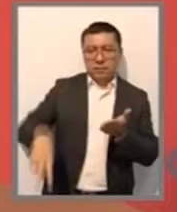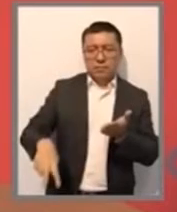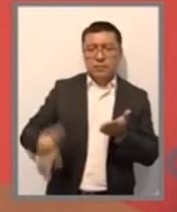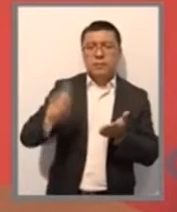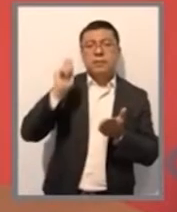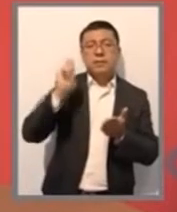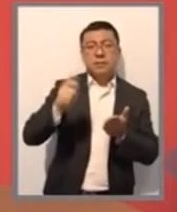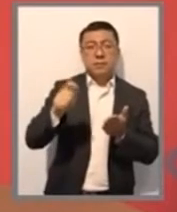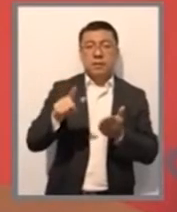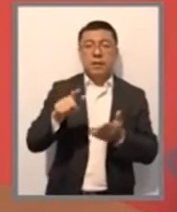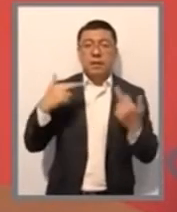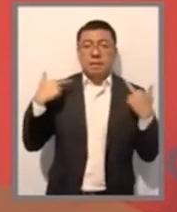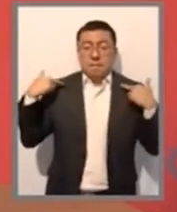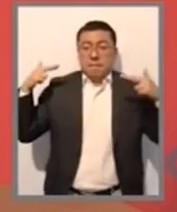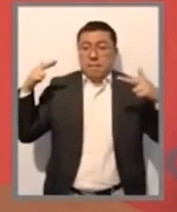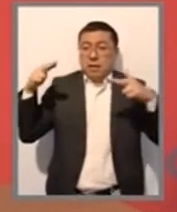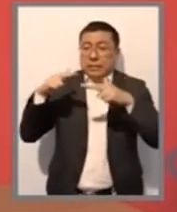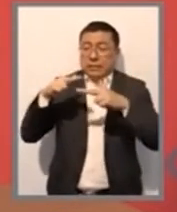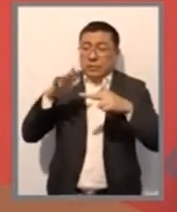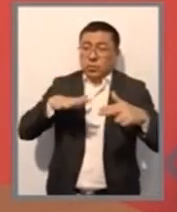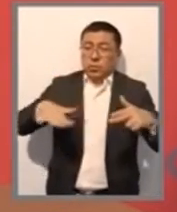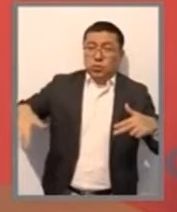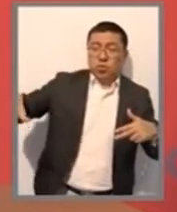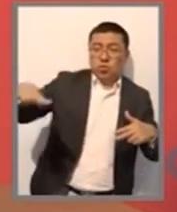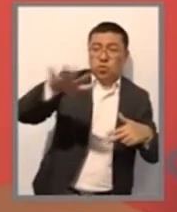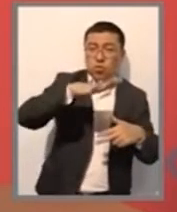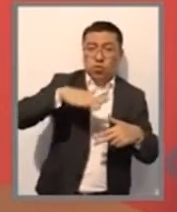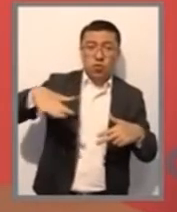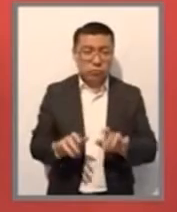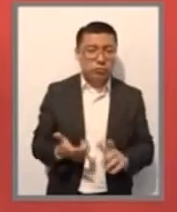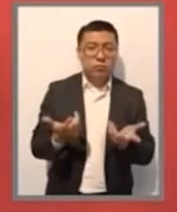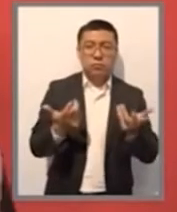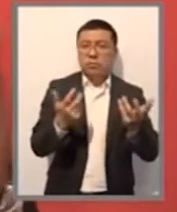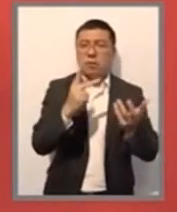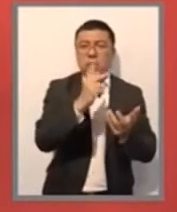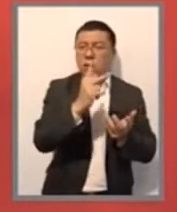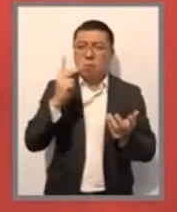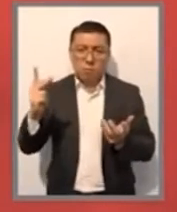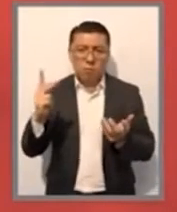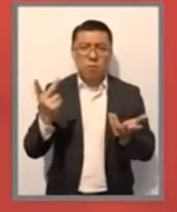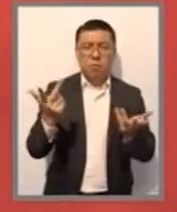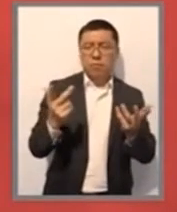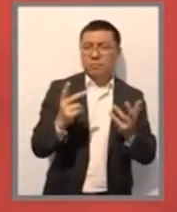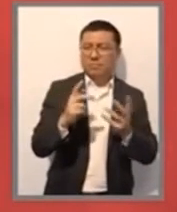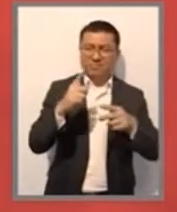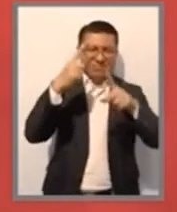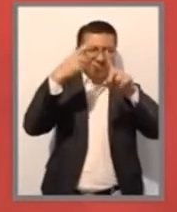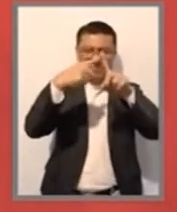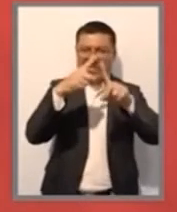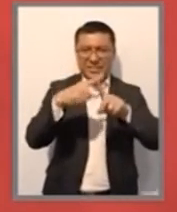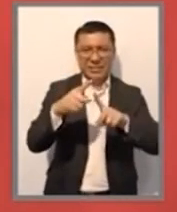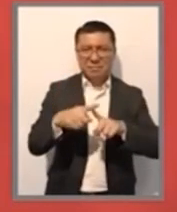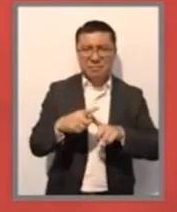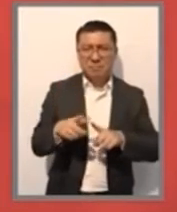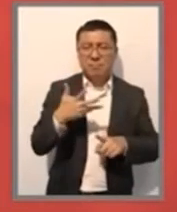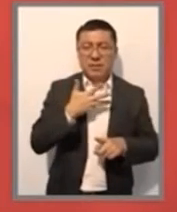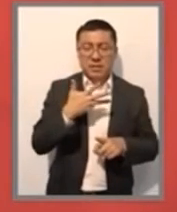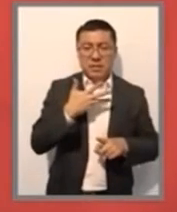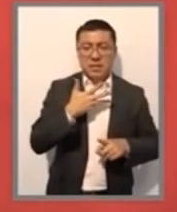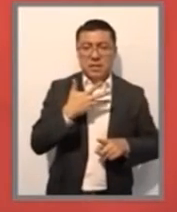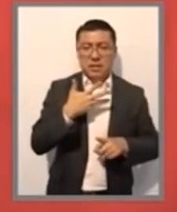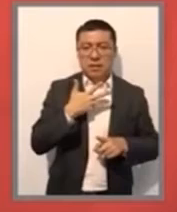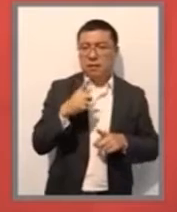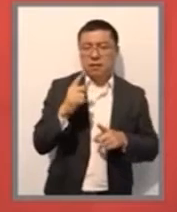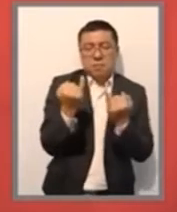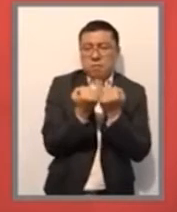para evitar contagios del coronavirus, pues fue la pandemia la que obligó a modificar las fechas del calendario. El receso